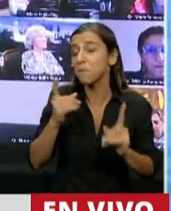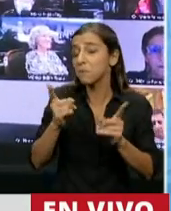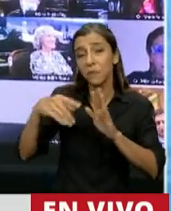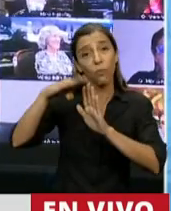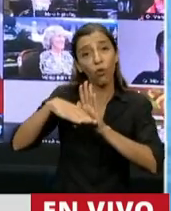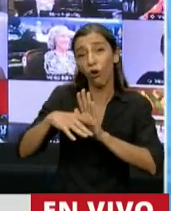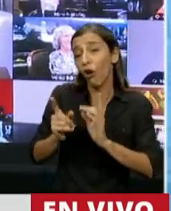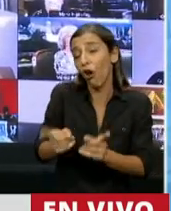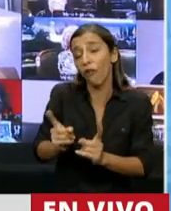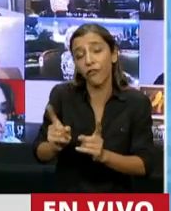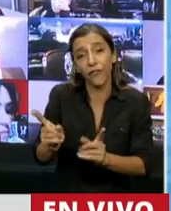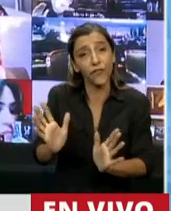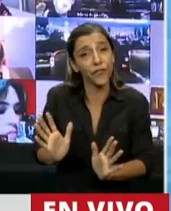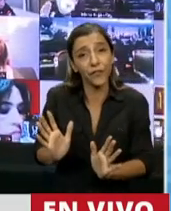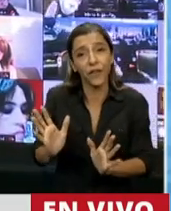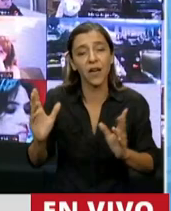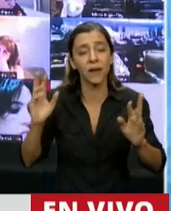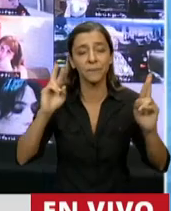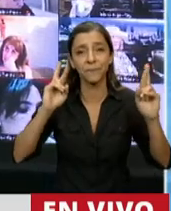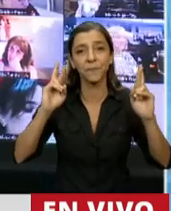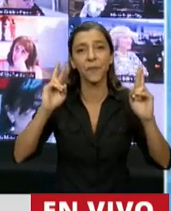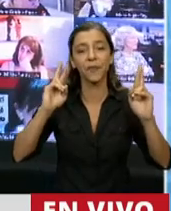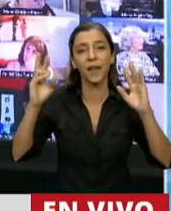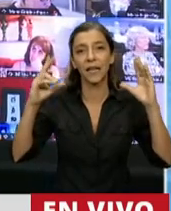vigente el muchacho